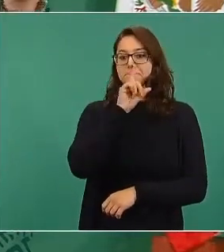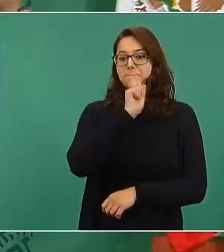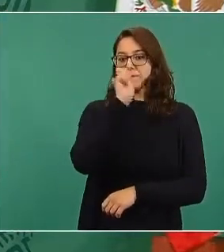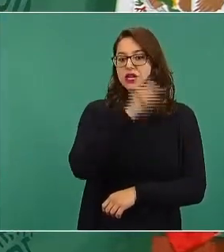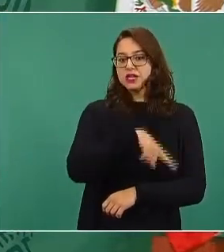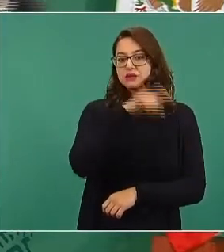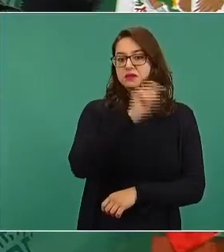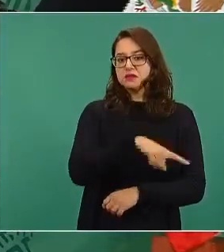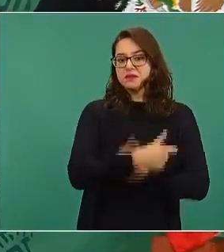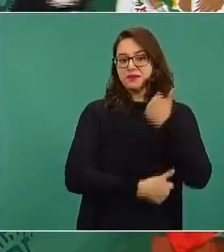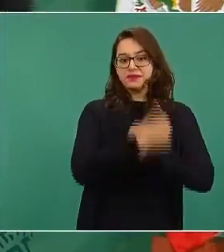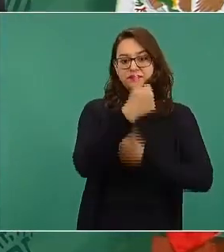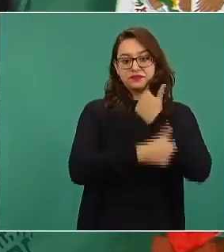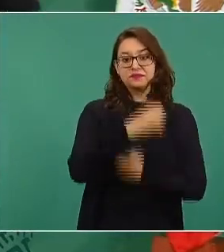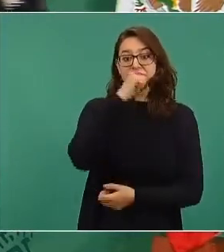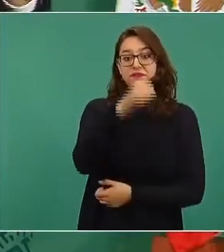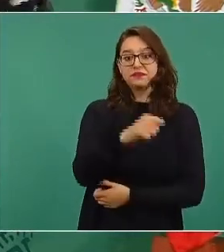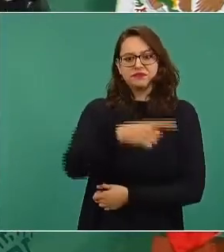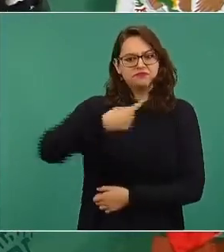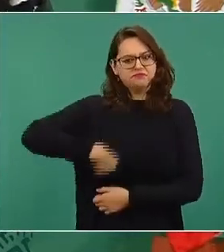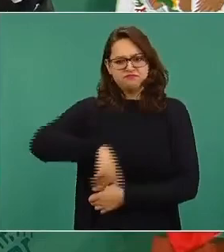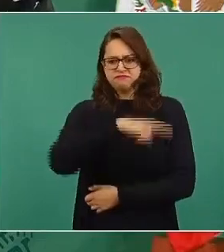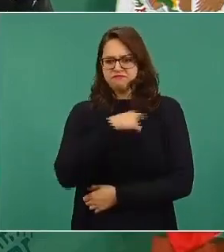¿Pero qué dijimos? Vamos